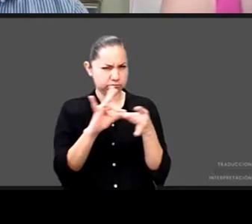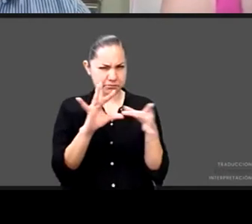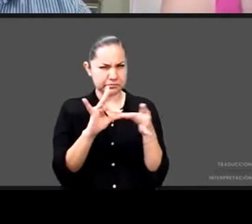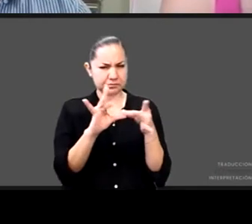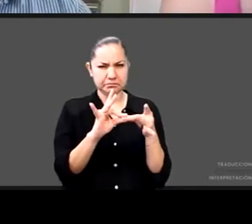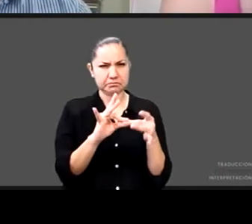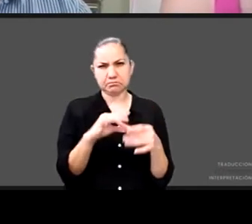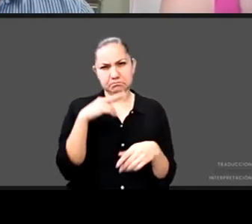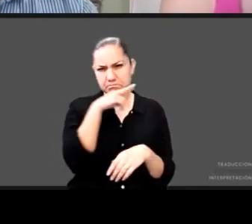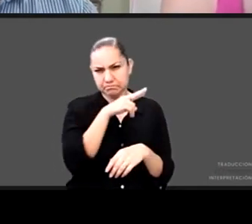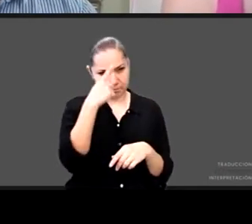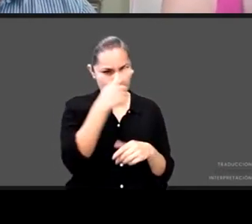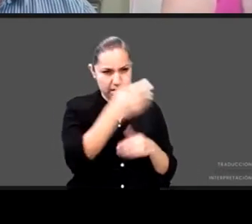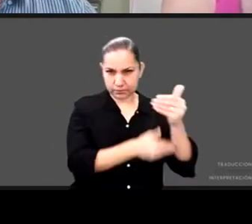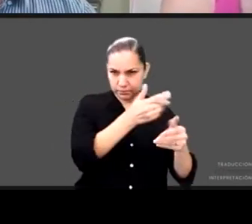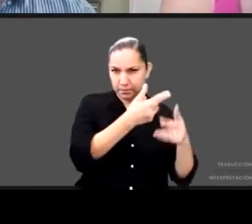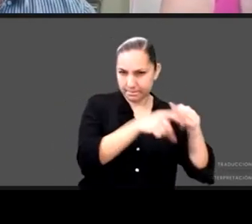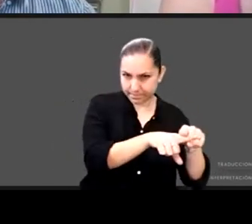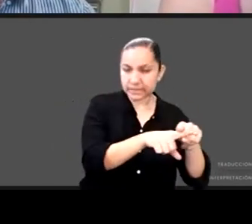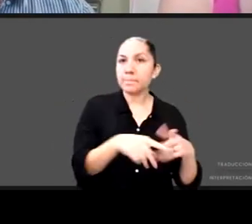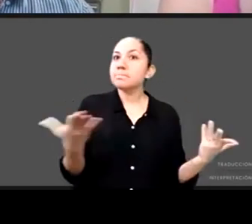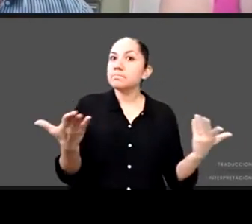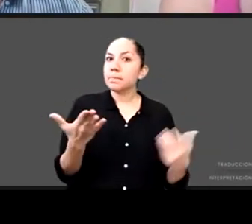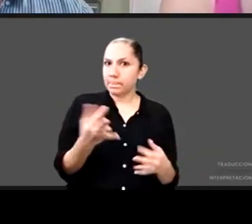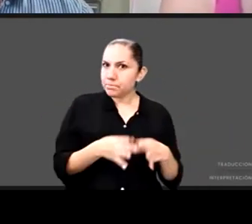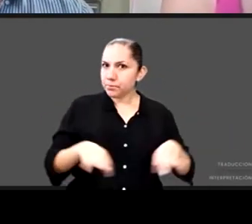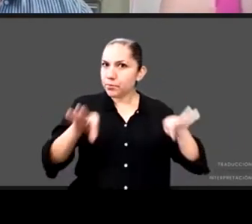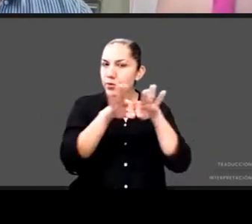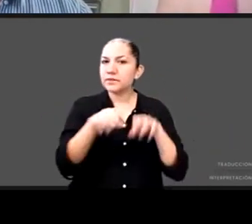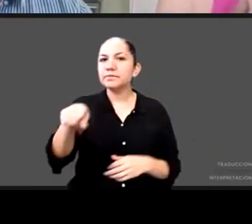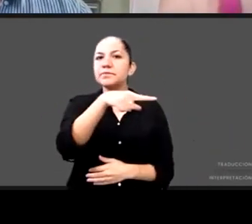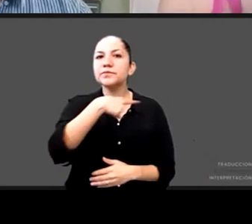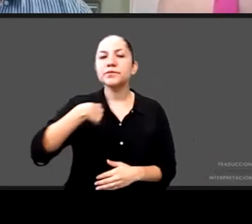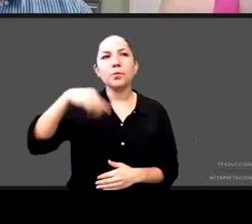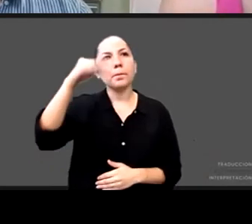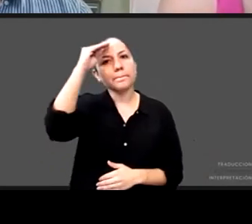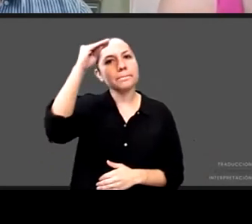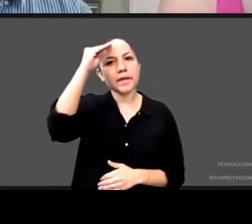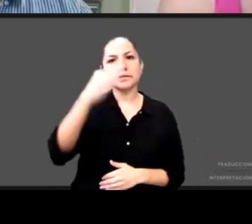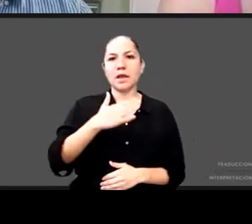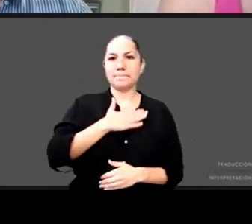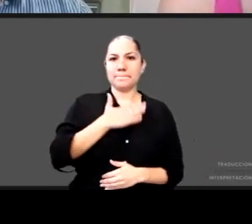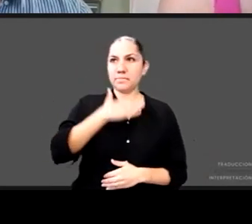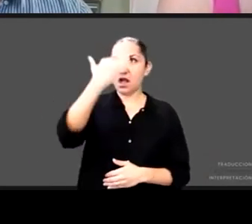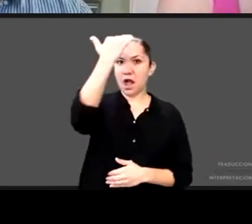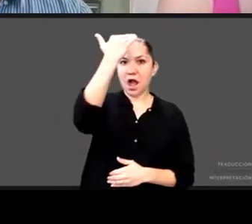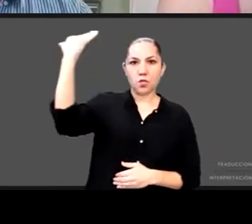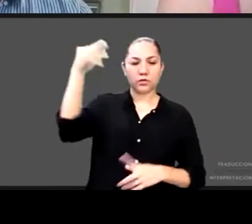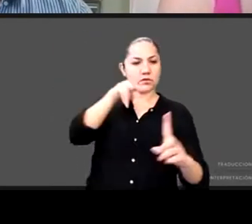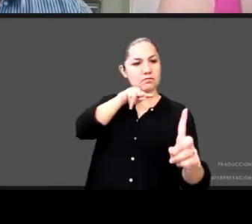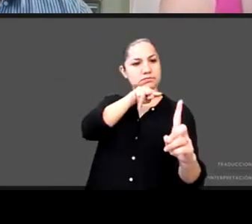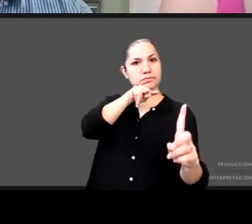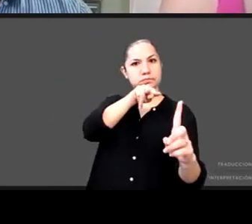fundamental el que miremos el otro lado de la moneda, que es nuestra propia mirada adultocéntrica.